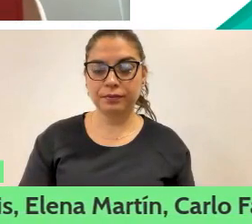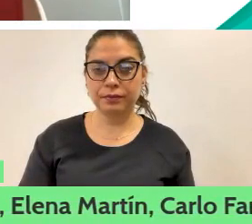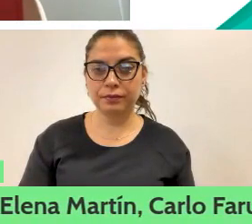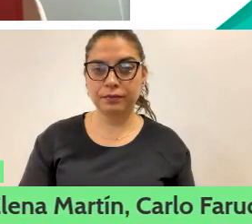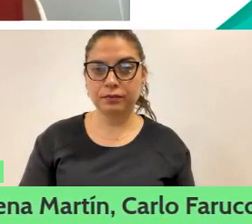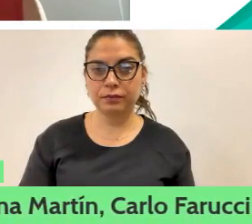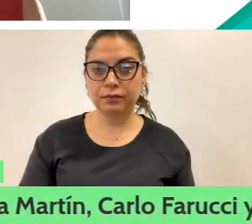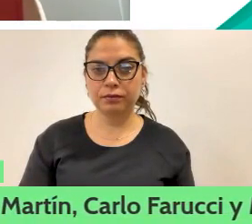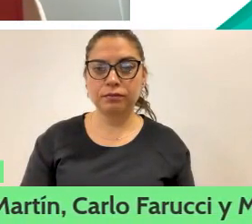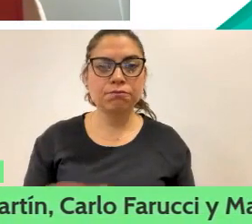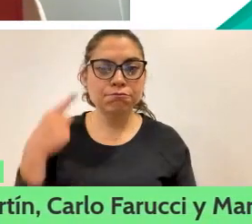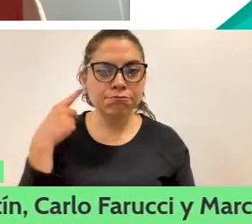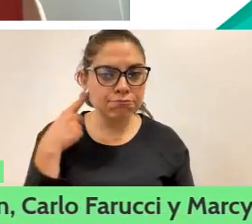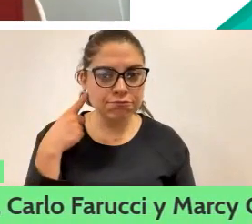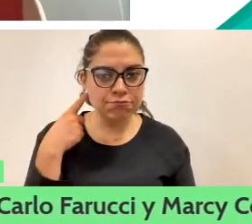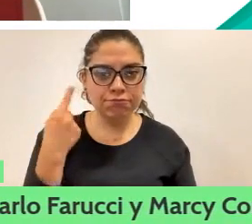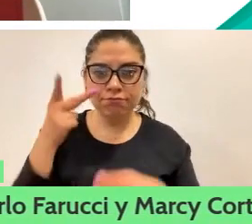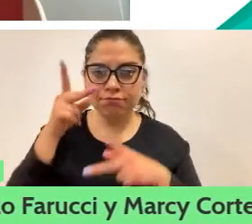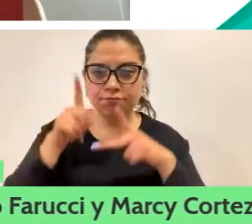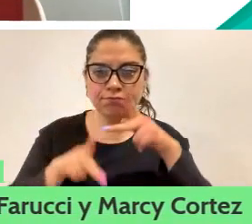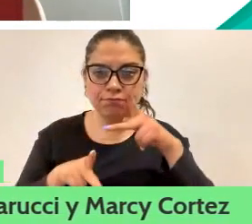Algo pasó con el sonido.